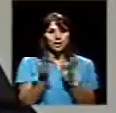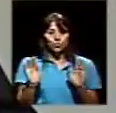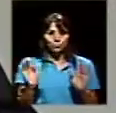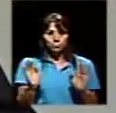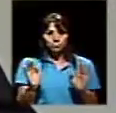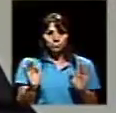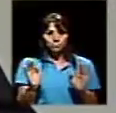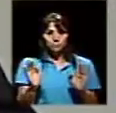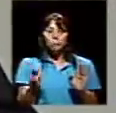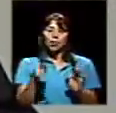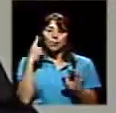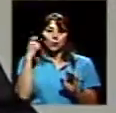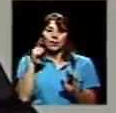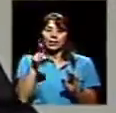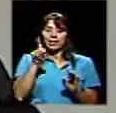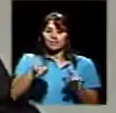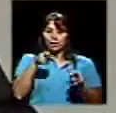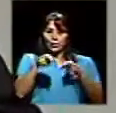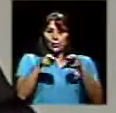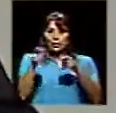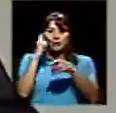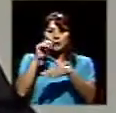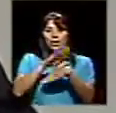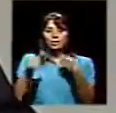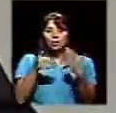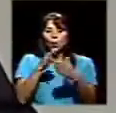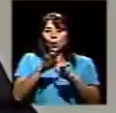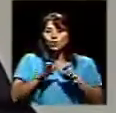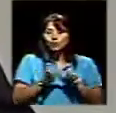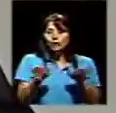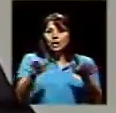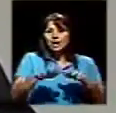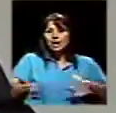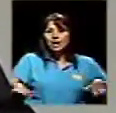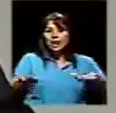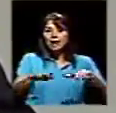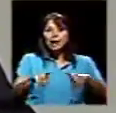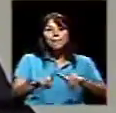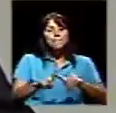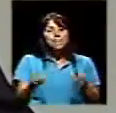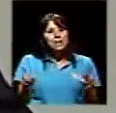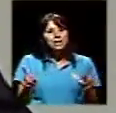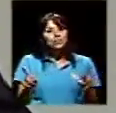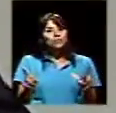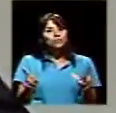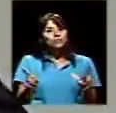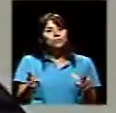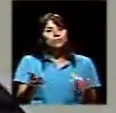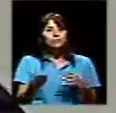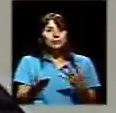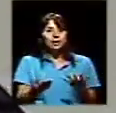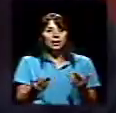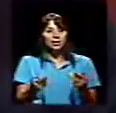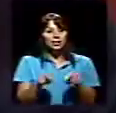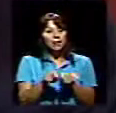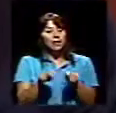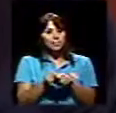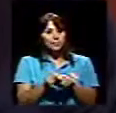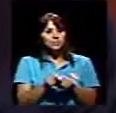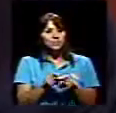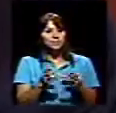para decirlo de alguna manera, pero los apoyos y por el otro lado, si